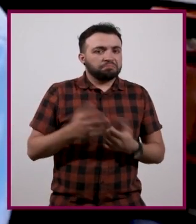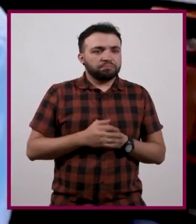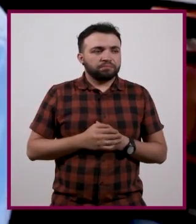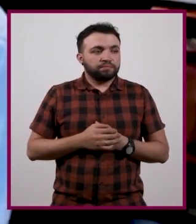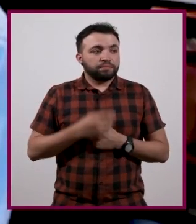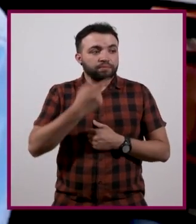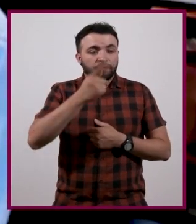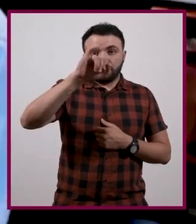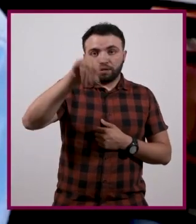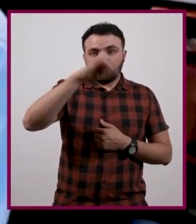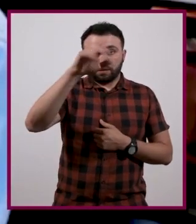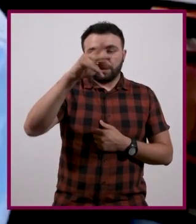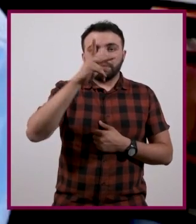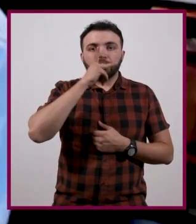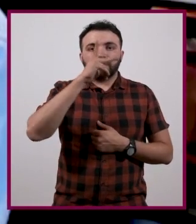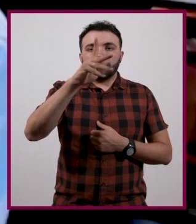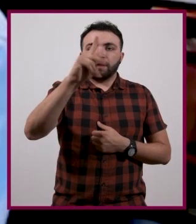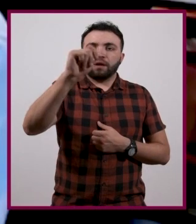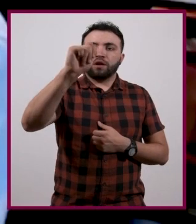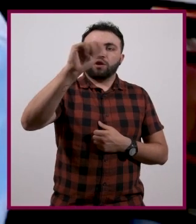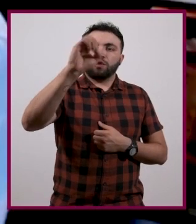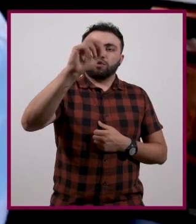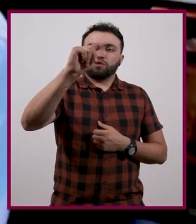un vocablo totonaco.